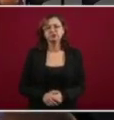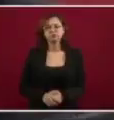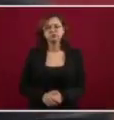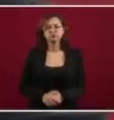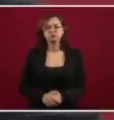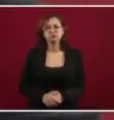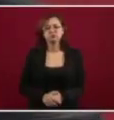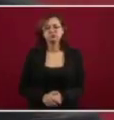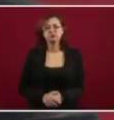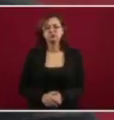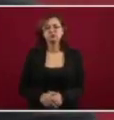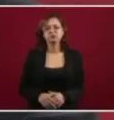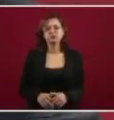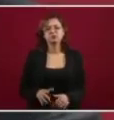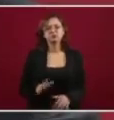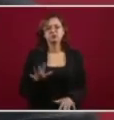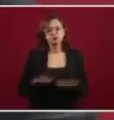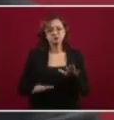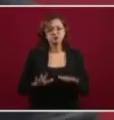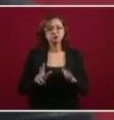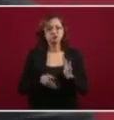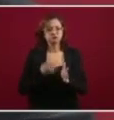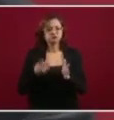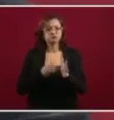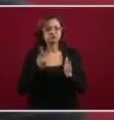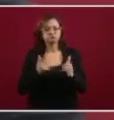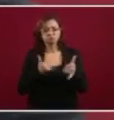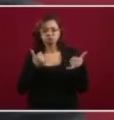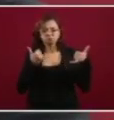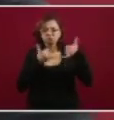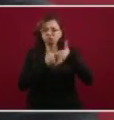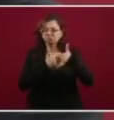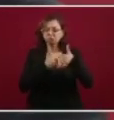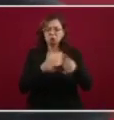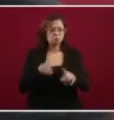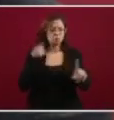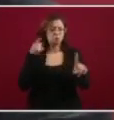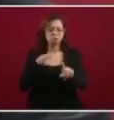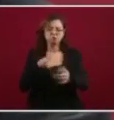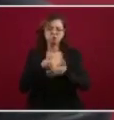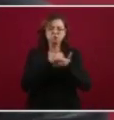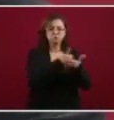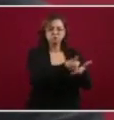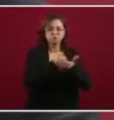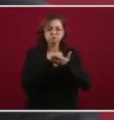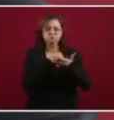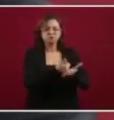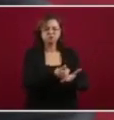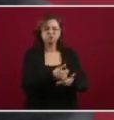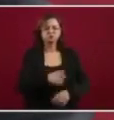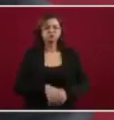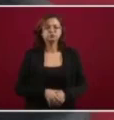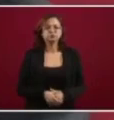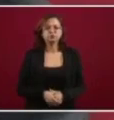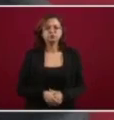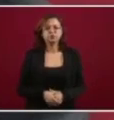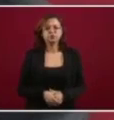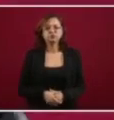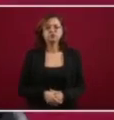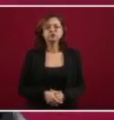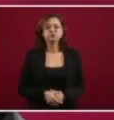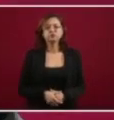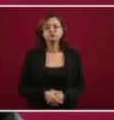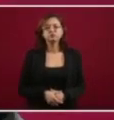Cada vez que hablamos es con ese afán de ayudar y